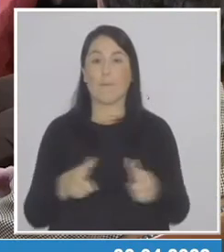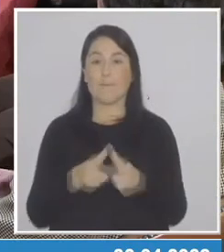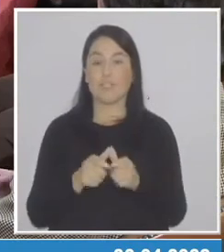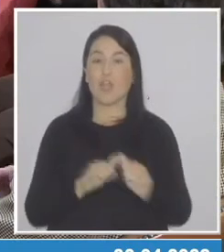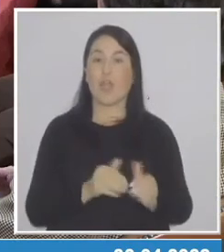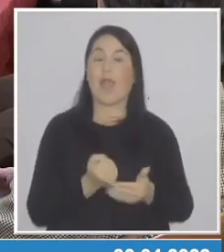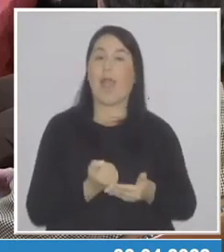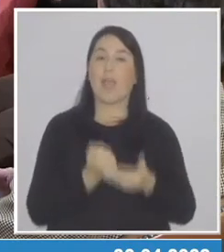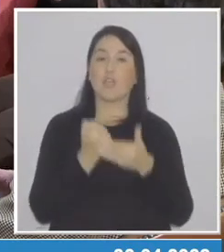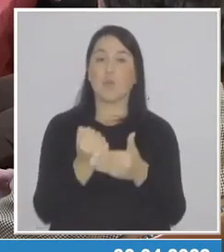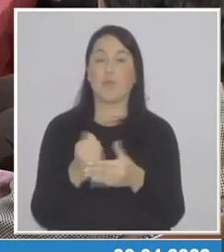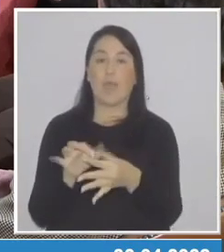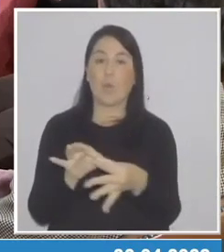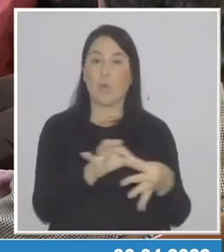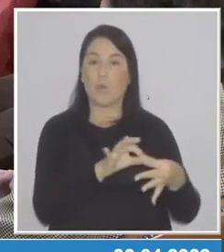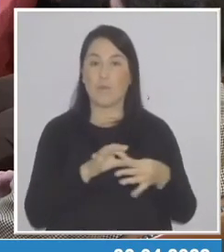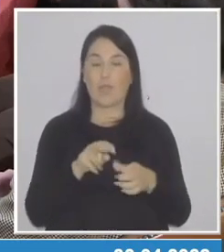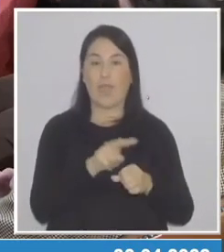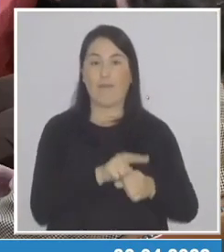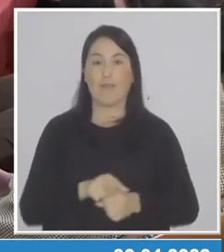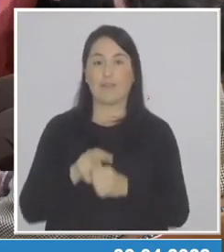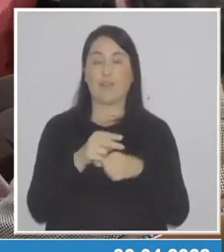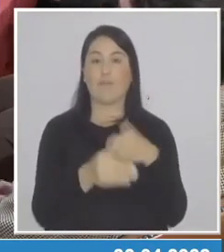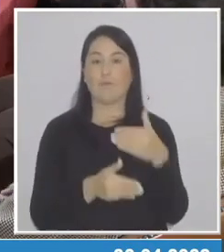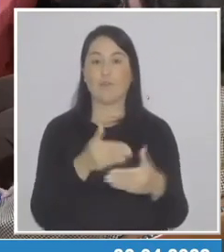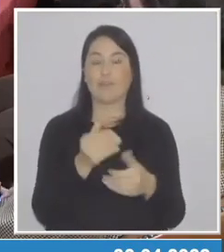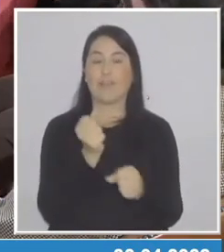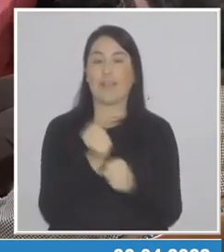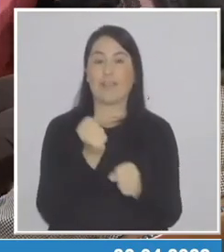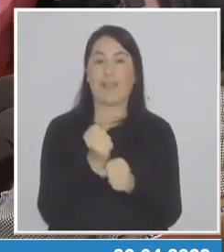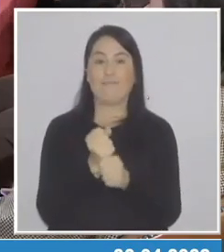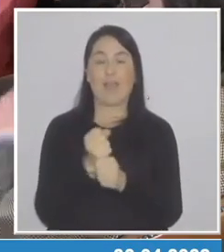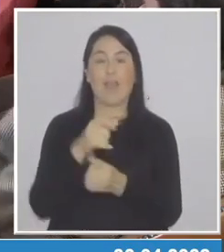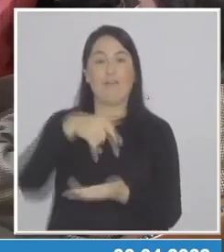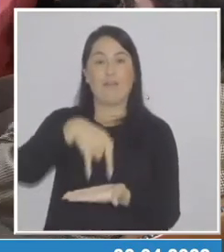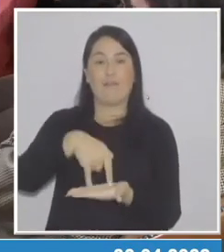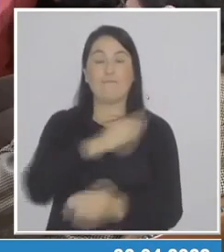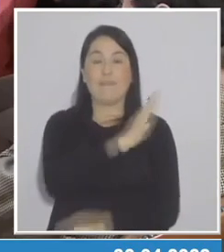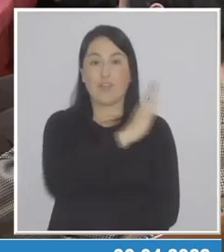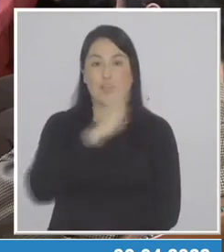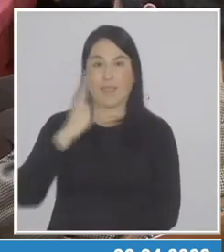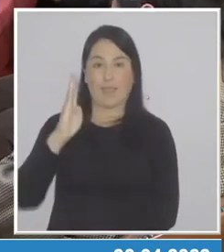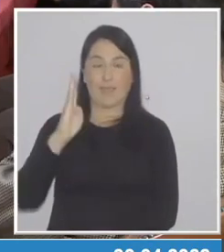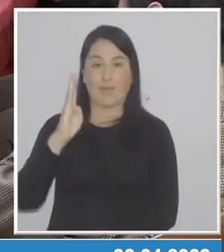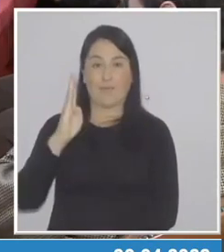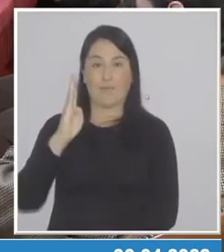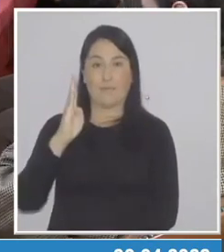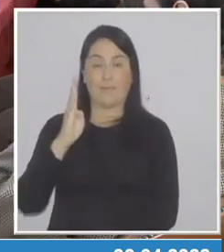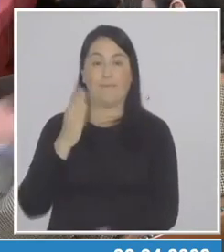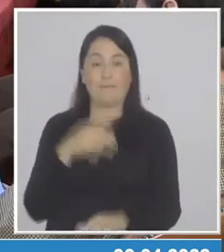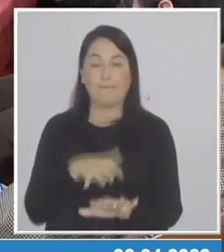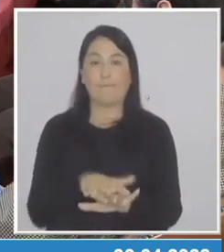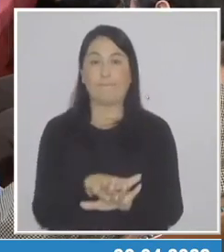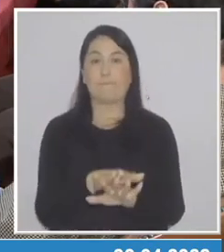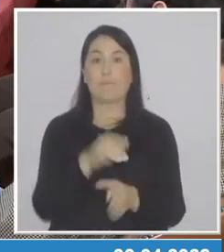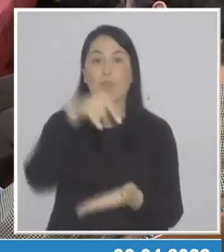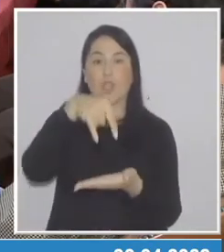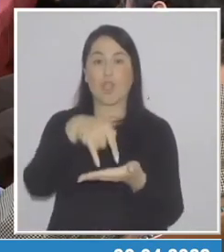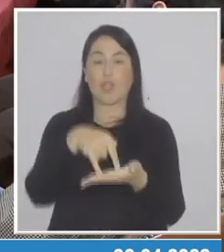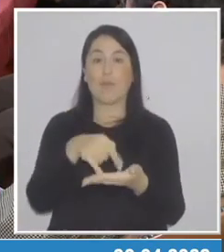unidad administrativa y funcional a la labor de la biblioteca, inserta en un Congreso